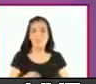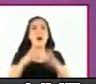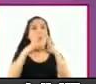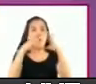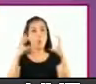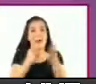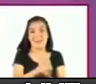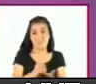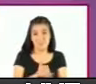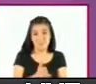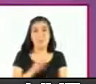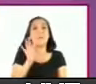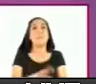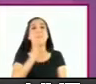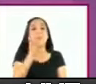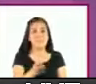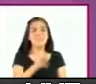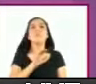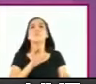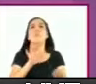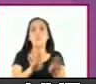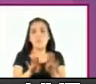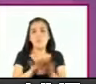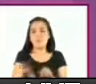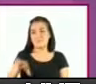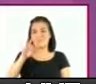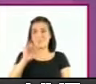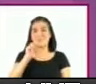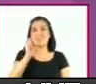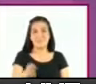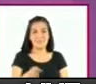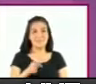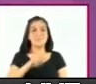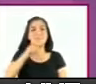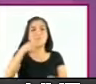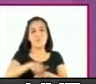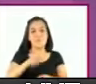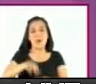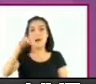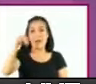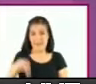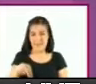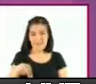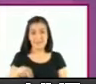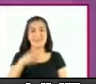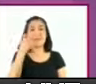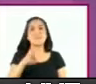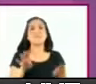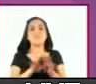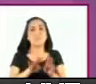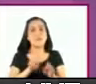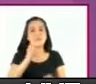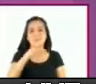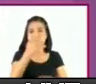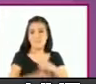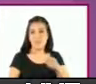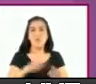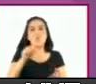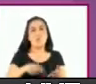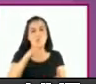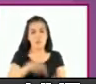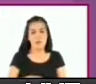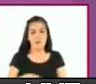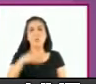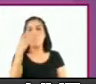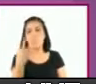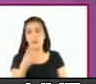azules, por lo que asignamos los términos con N. El término 1 ocupa el lugar 4, que